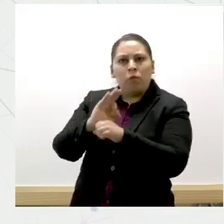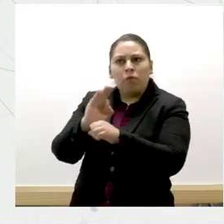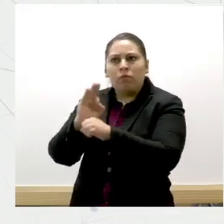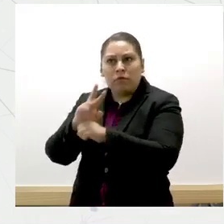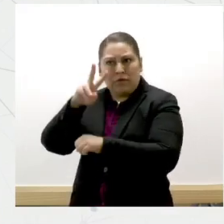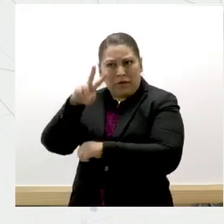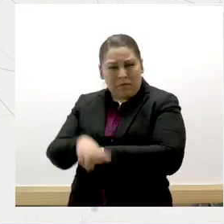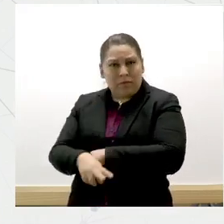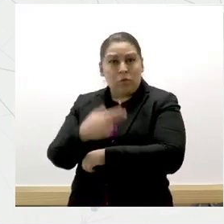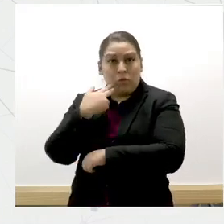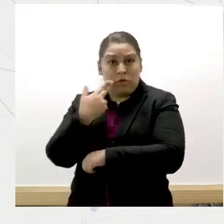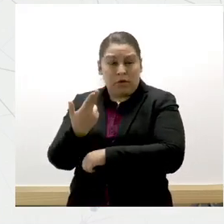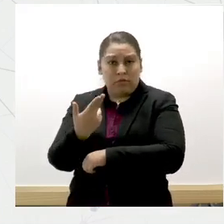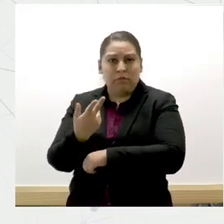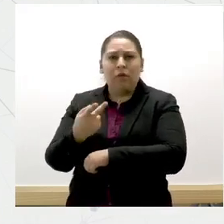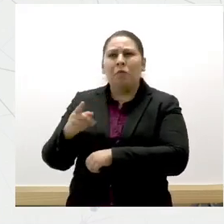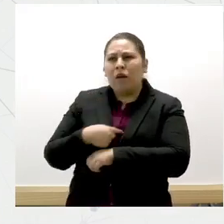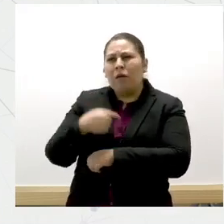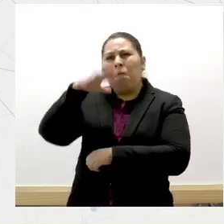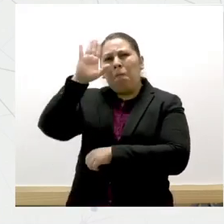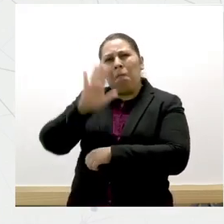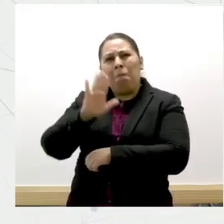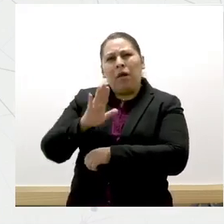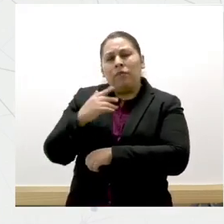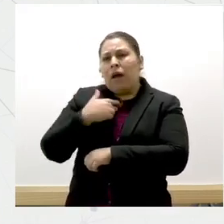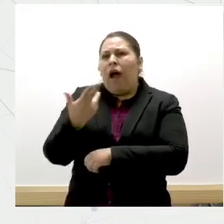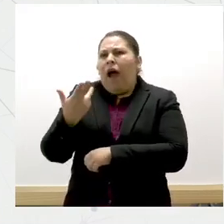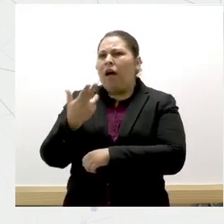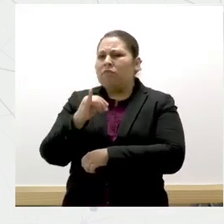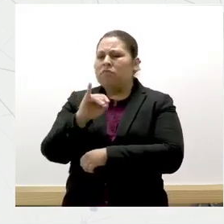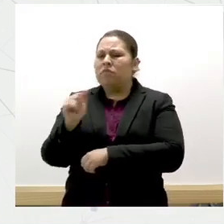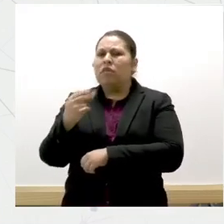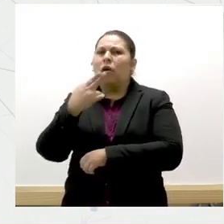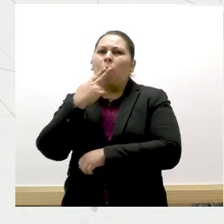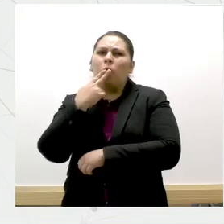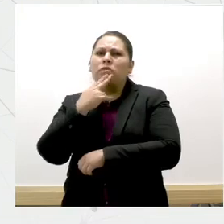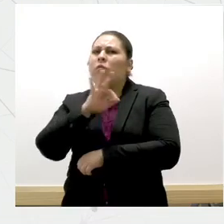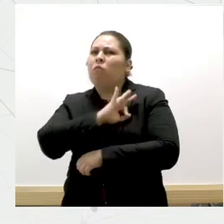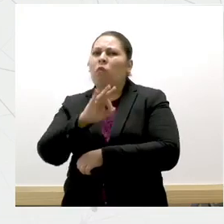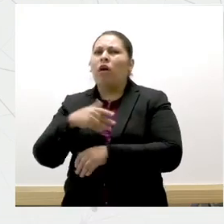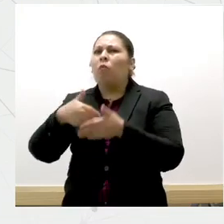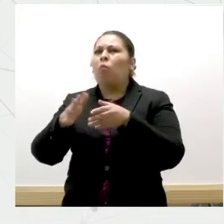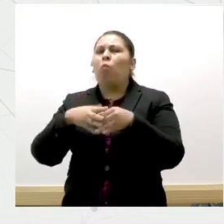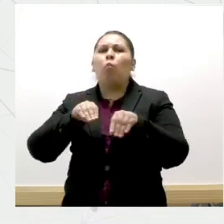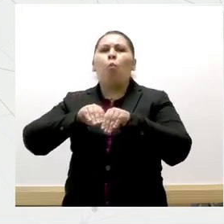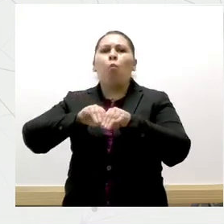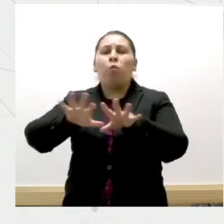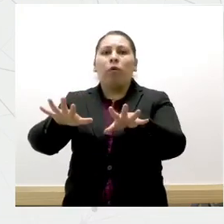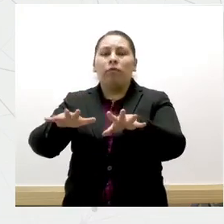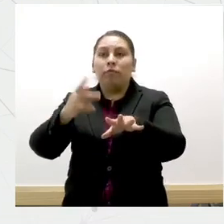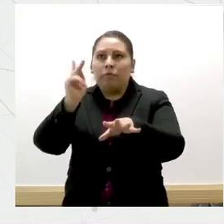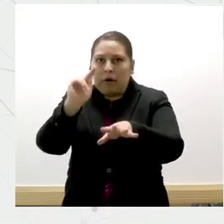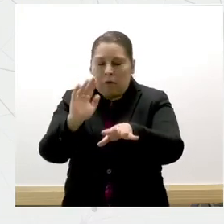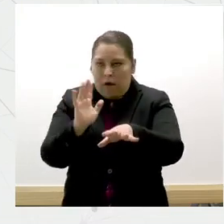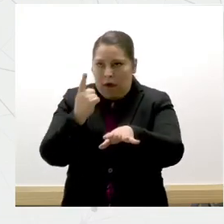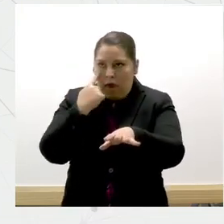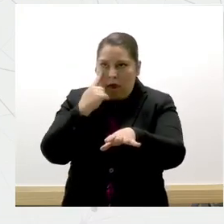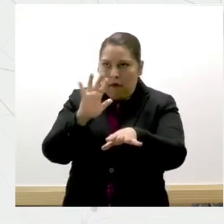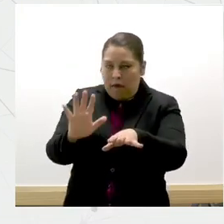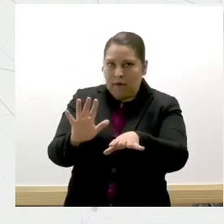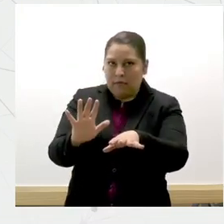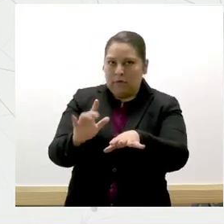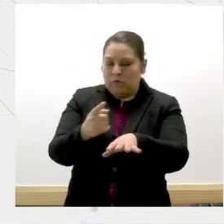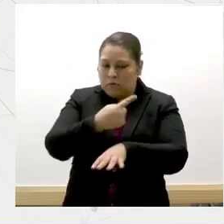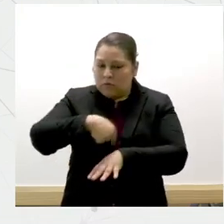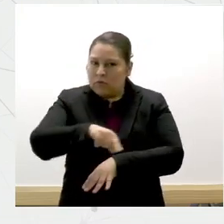cuando sean de riesgo limitado, también tenemos que asegurarnos de que los proveedores o los responsables de despliegue, tenemos que asegurarnos de que en todo